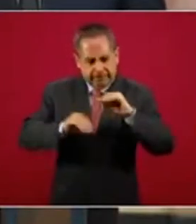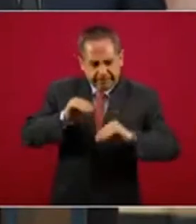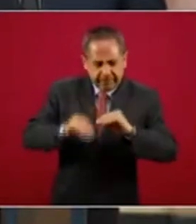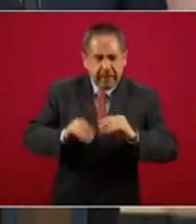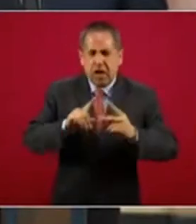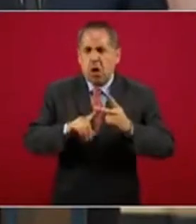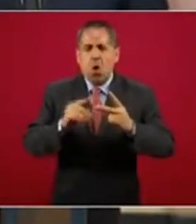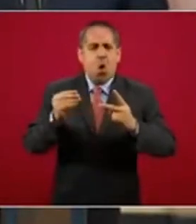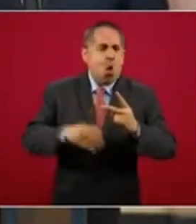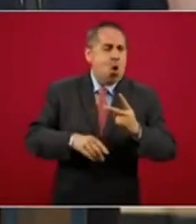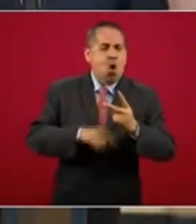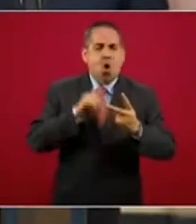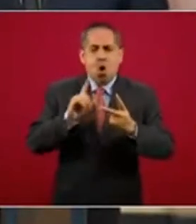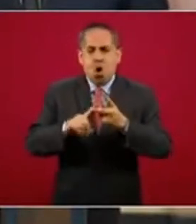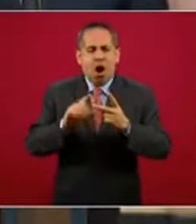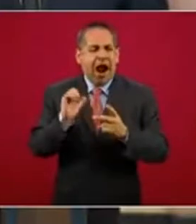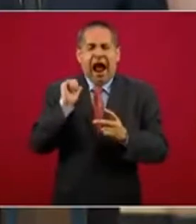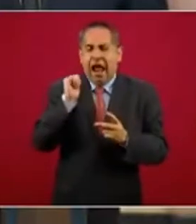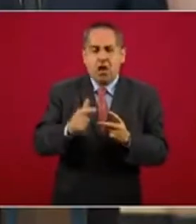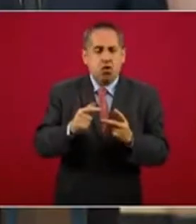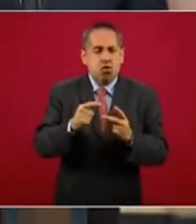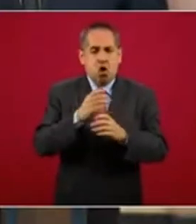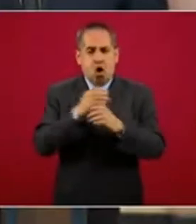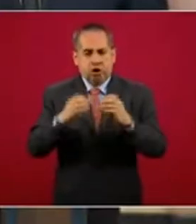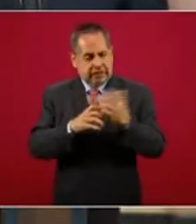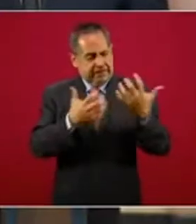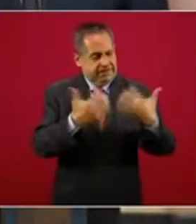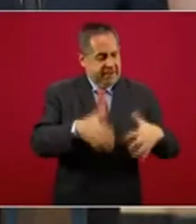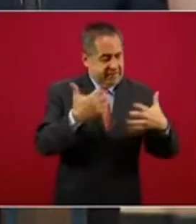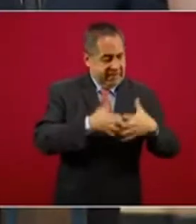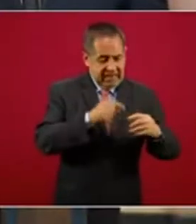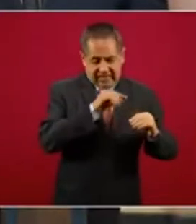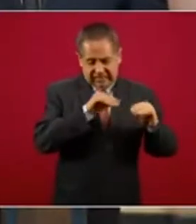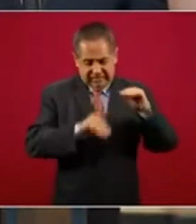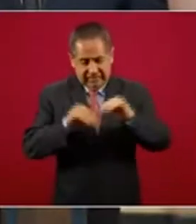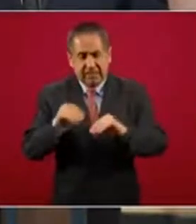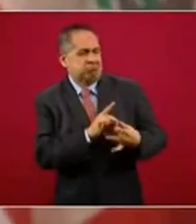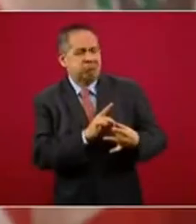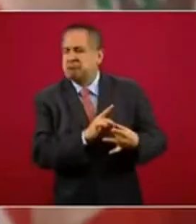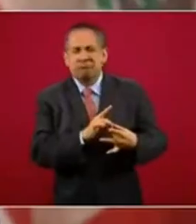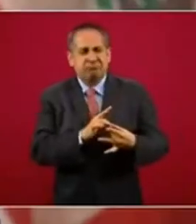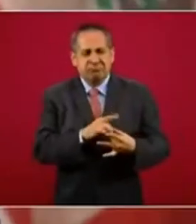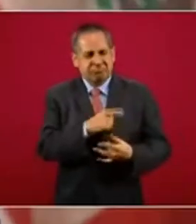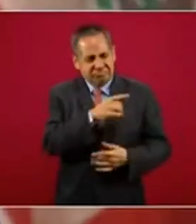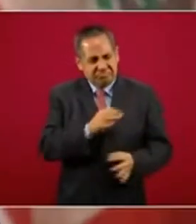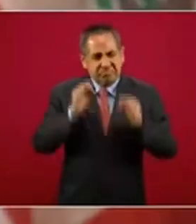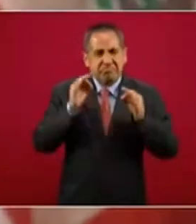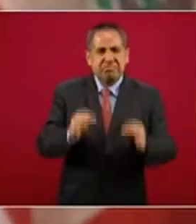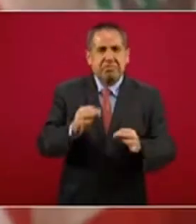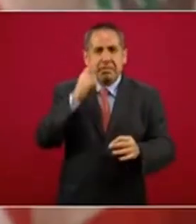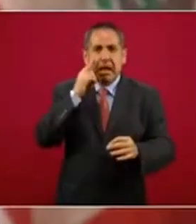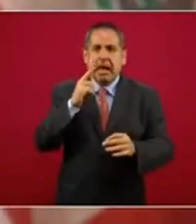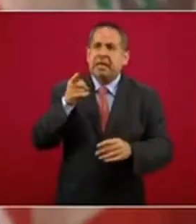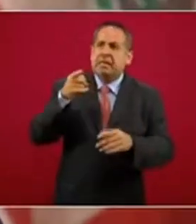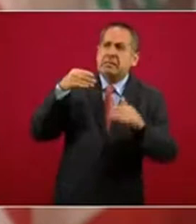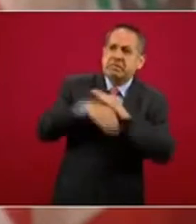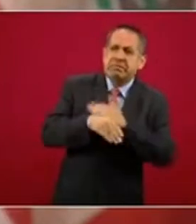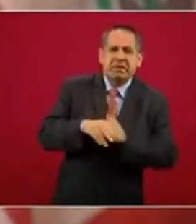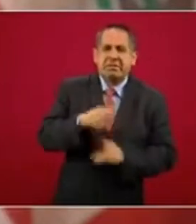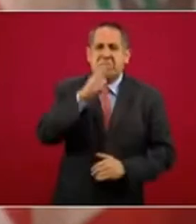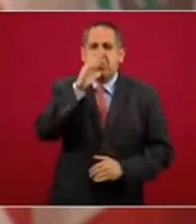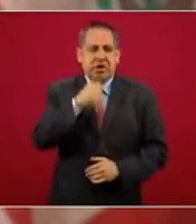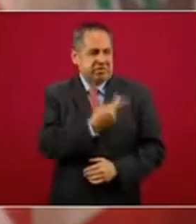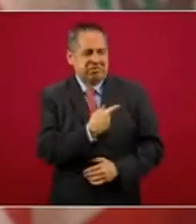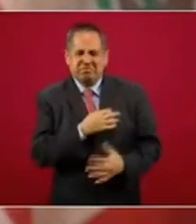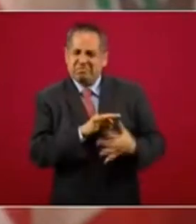aquí. Yo digo que la onda no está contigo. Haz lo que tengas que hacer sin nosotros. Oye, aguarda un minuto. Se te ha pagado